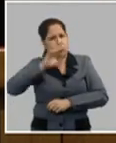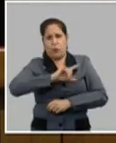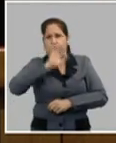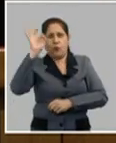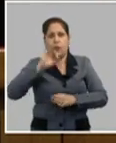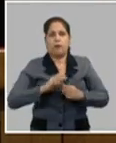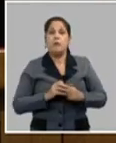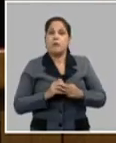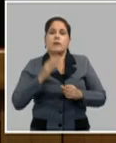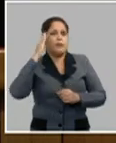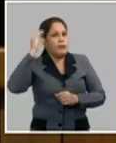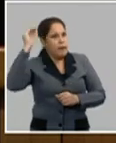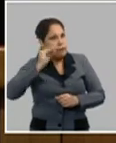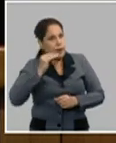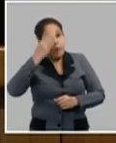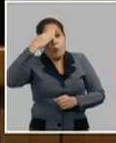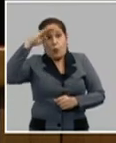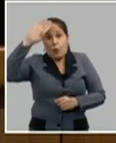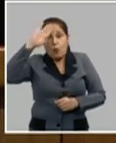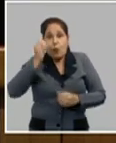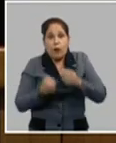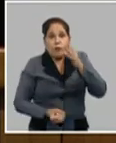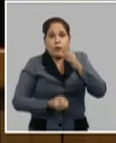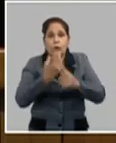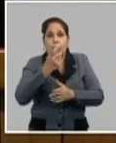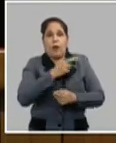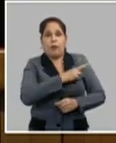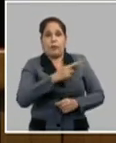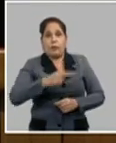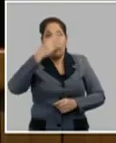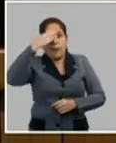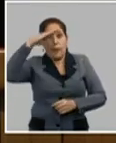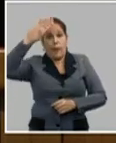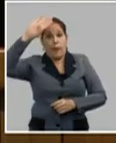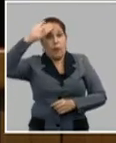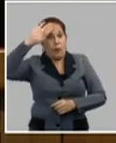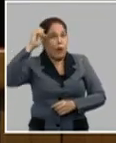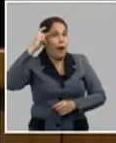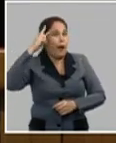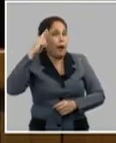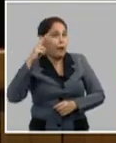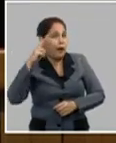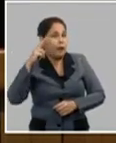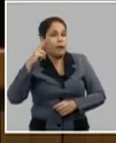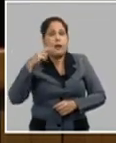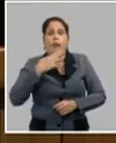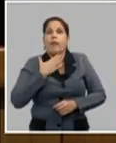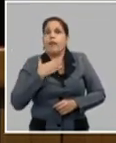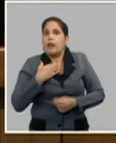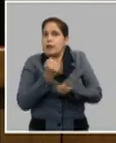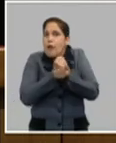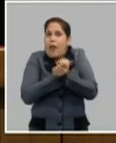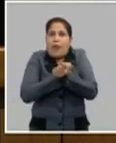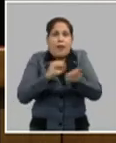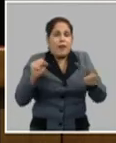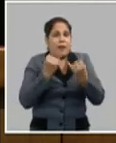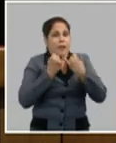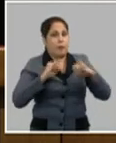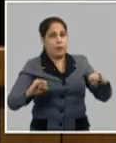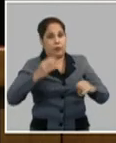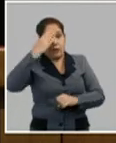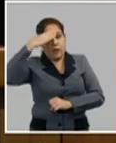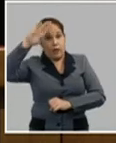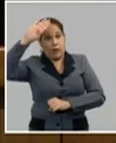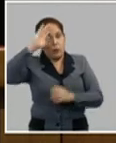los cubanos desde los orígenes de la patria, cuando surgieron los primeros anhelos de soberanía e independencia